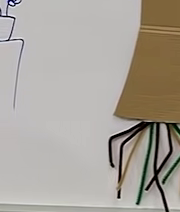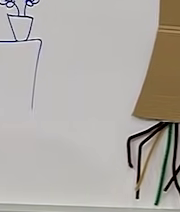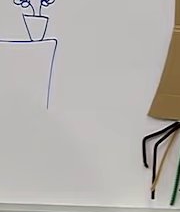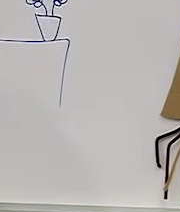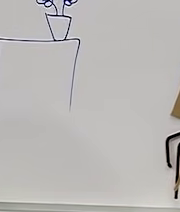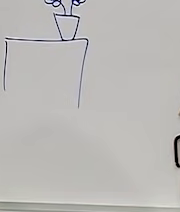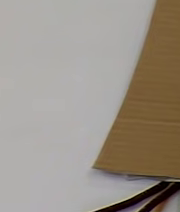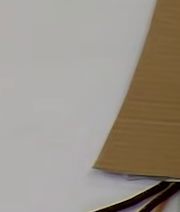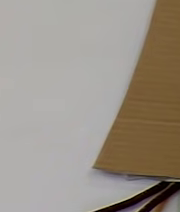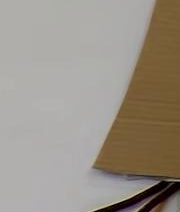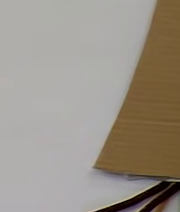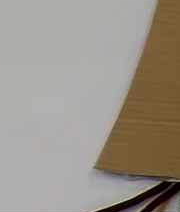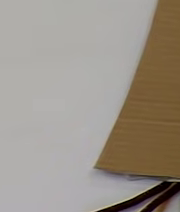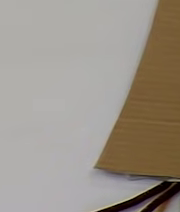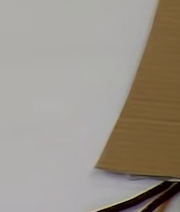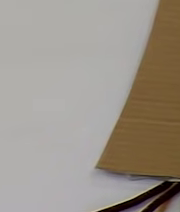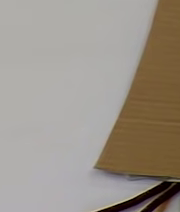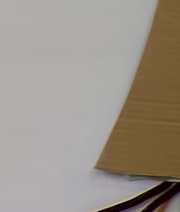¡Gracias!